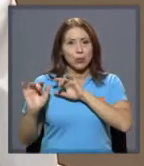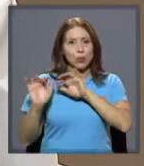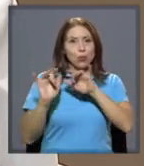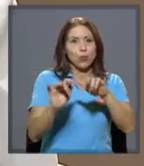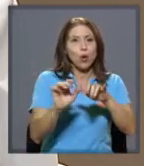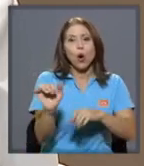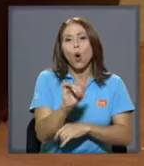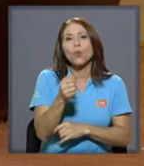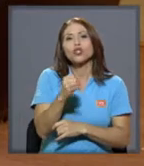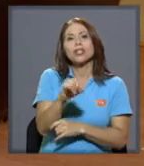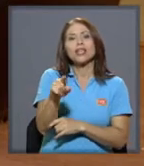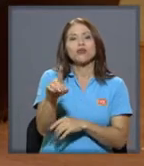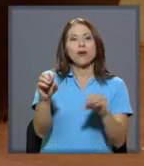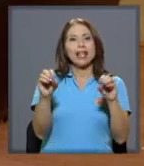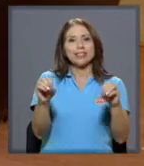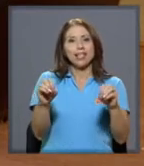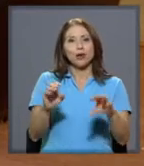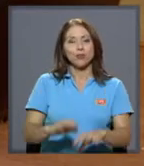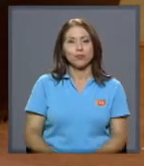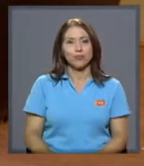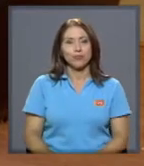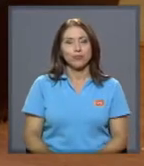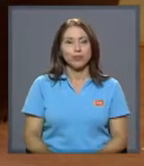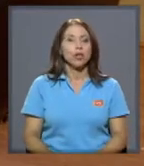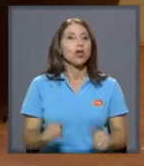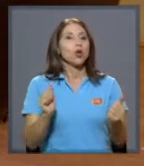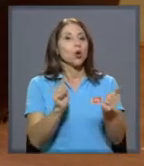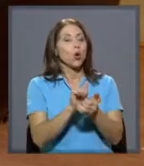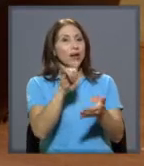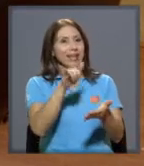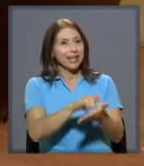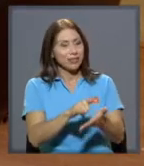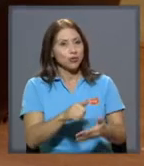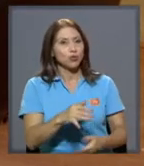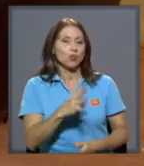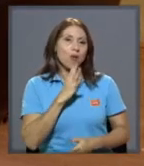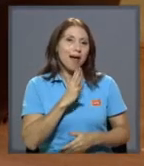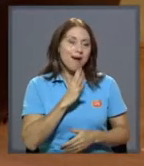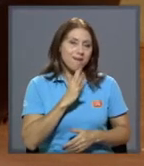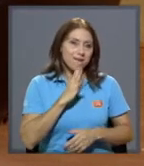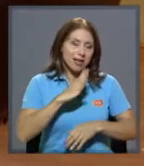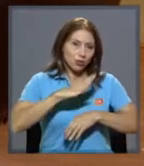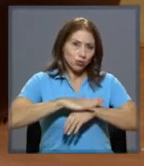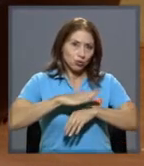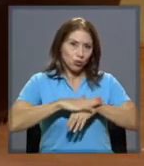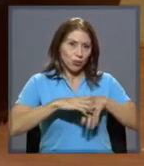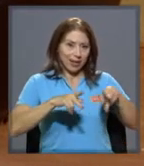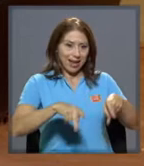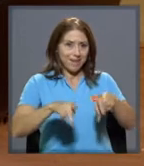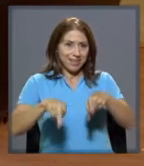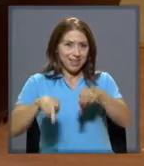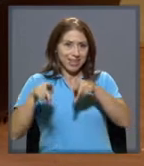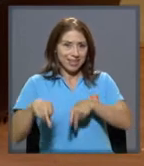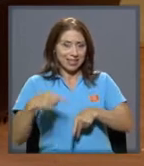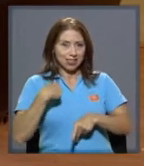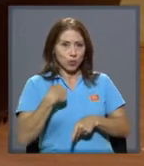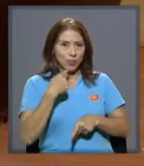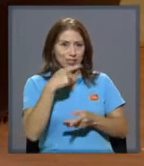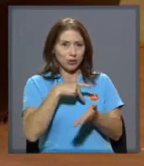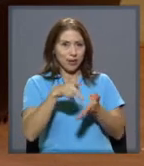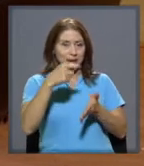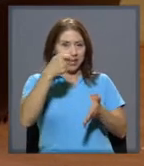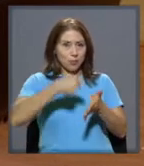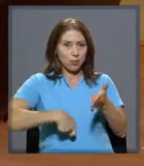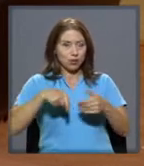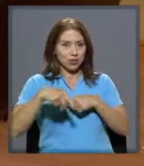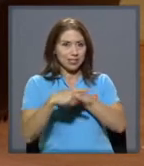Con lo cual, hablando de los habitantes, que yo mencioné que pagan impuestos en este